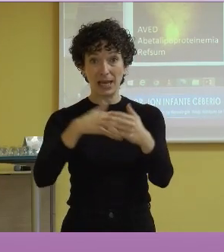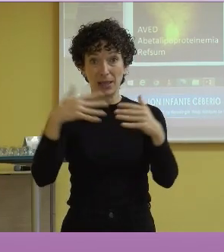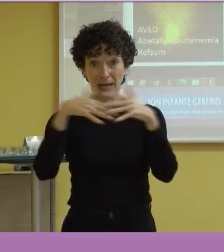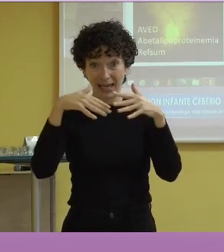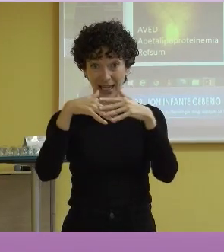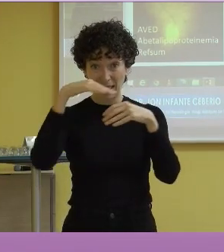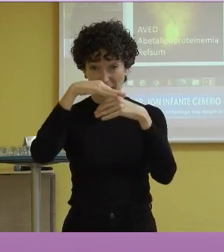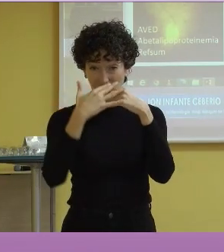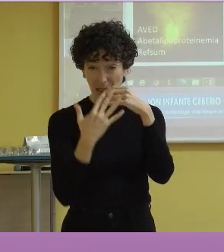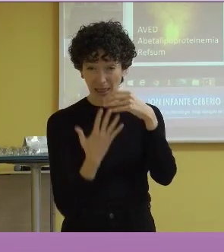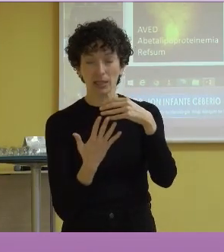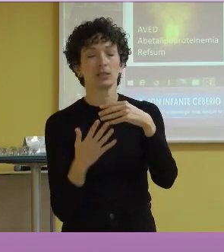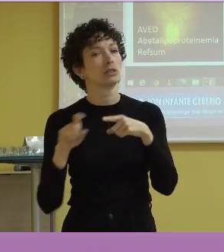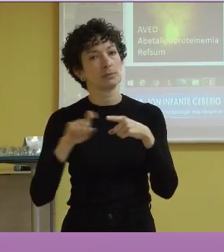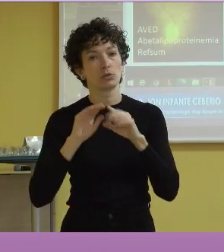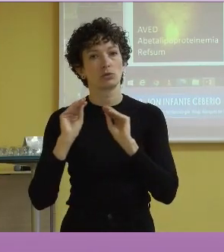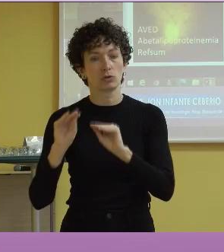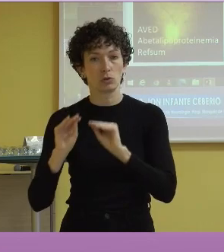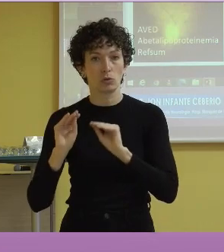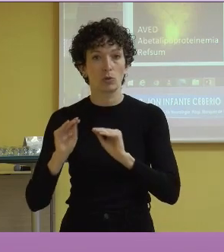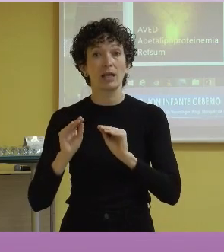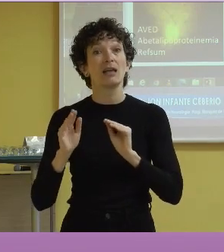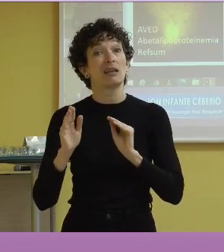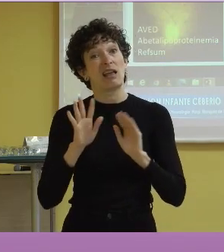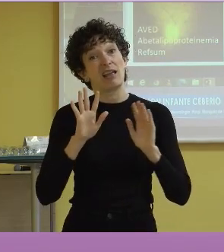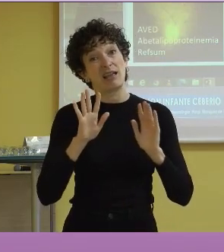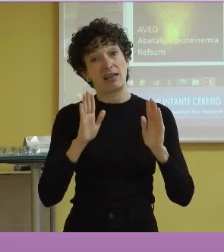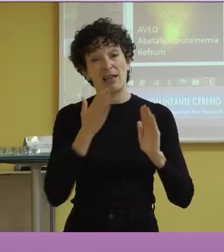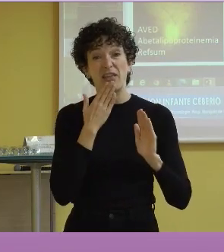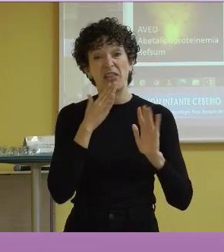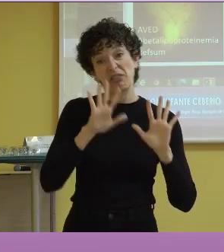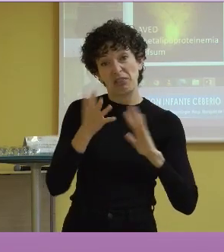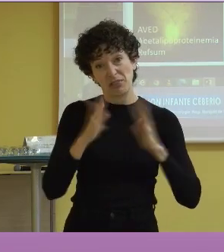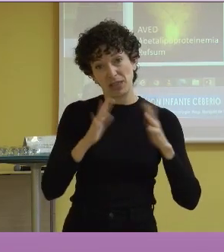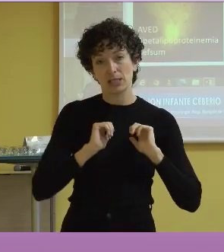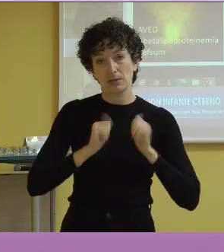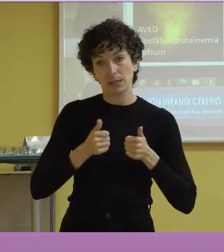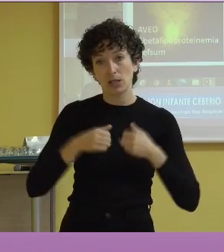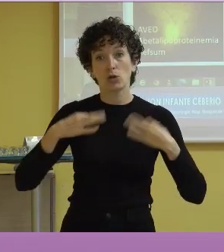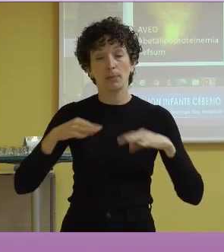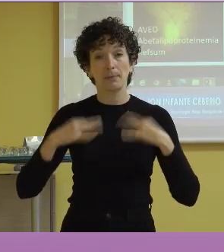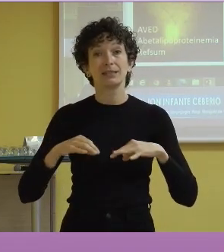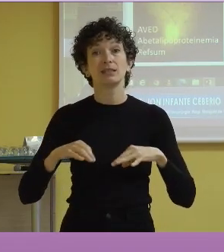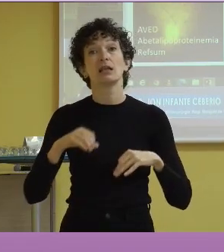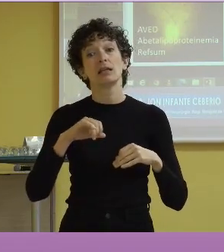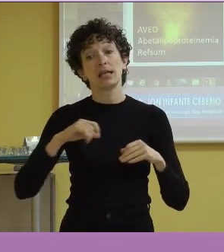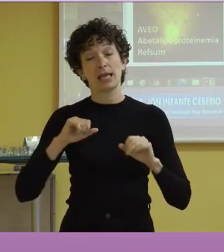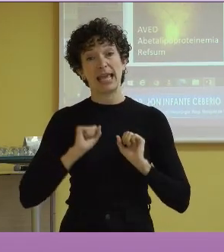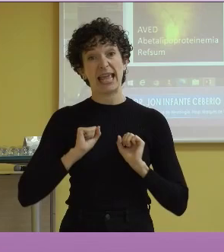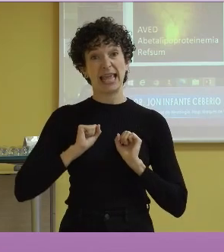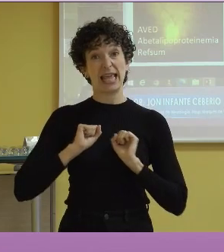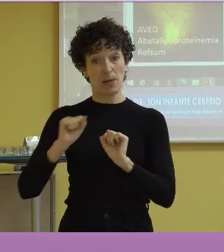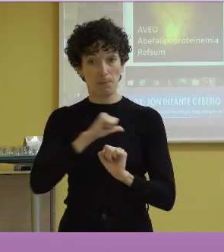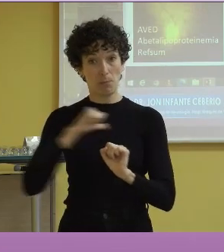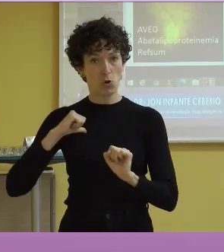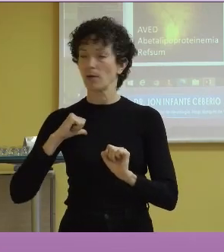signo característico. Esta es una ataxia de inicio en la primera década de la vida. Los pacientes suelen tener una inmunodeficiencia, además.